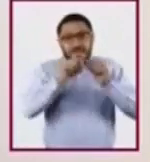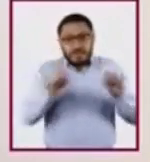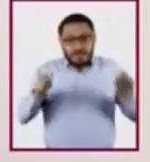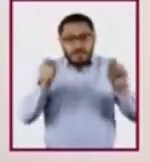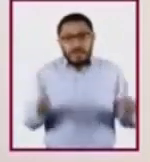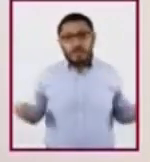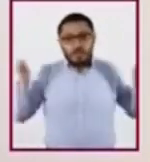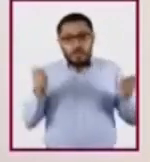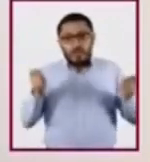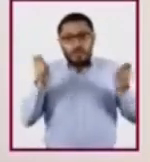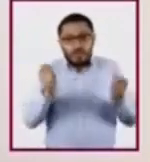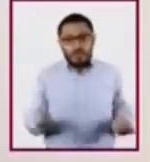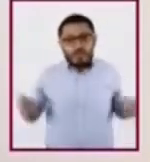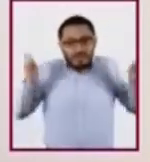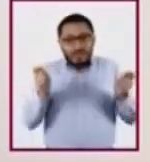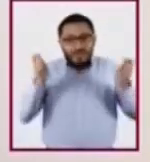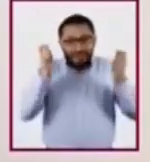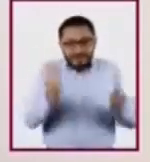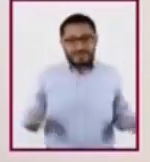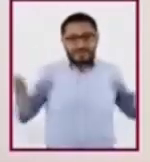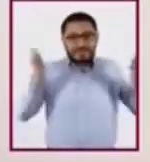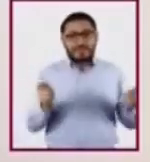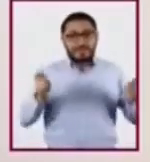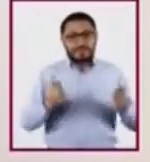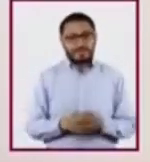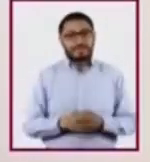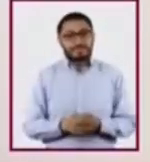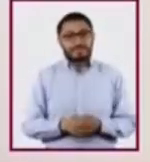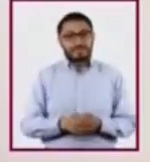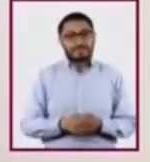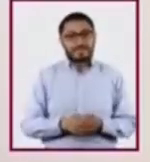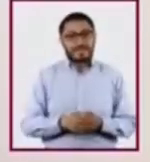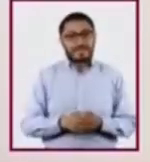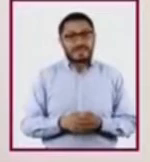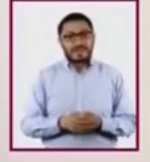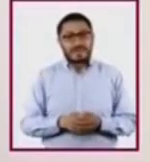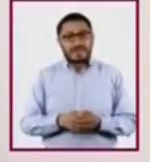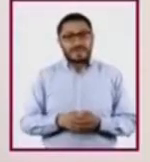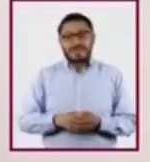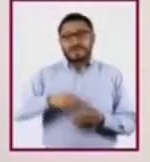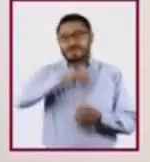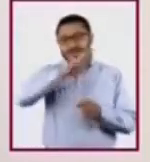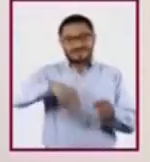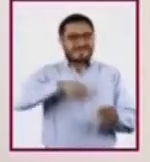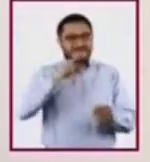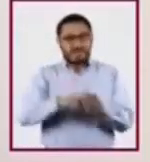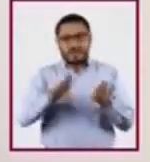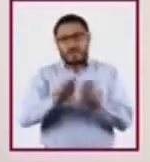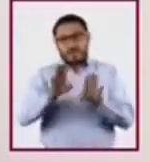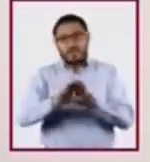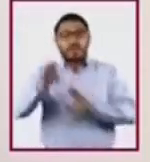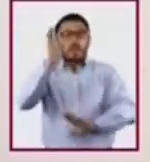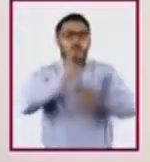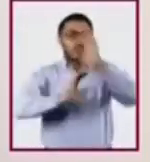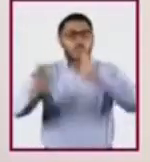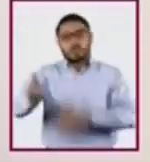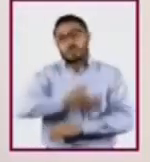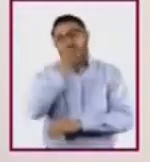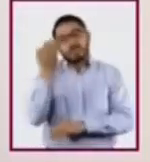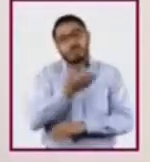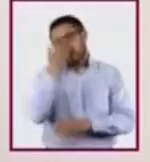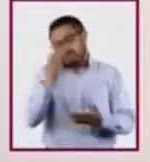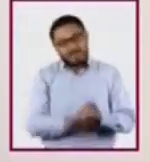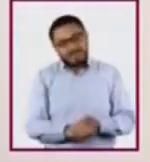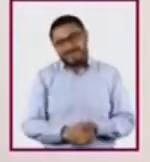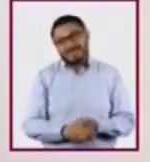y sobre su cabeza. Es habitual saltar al ritmo de sencillas canciones populares que